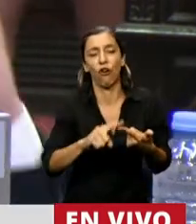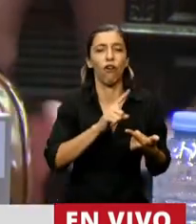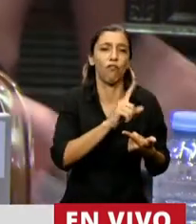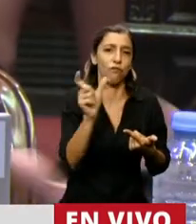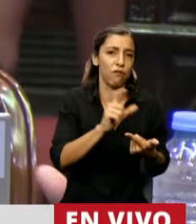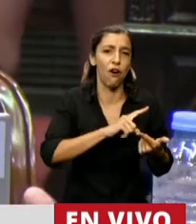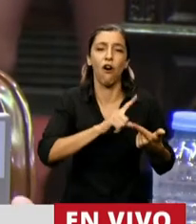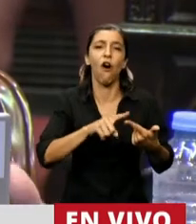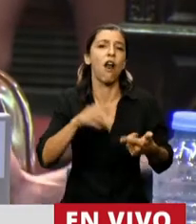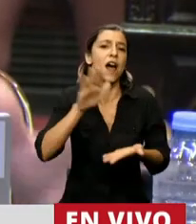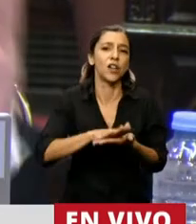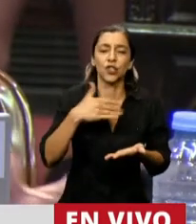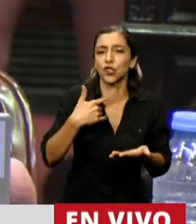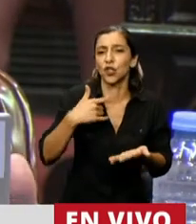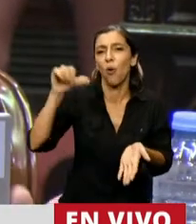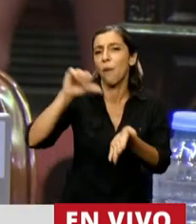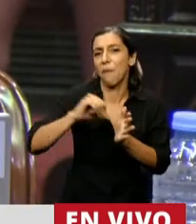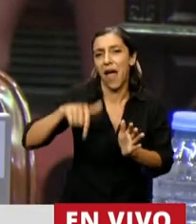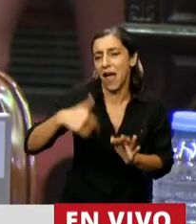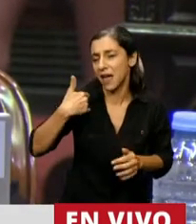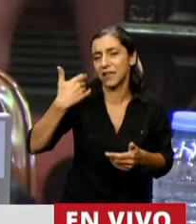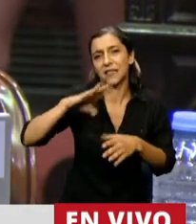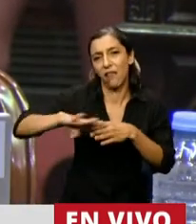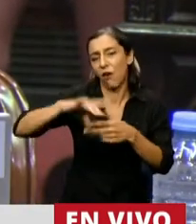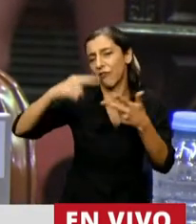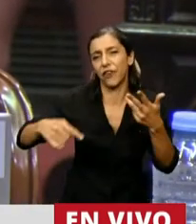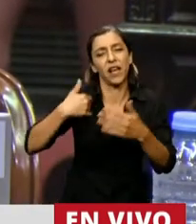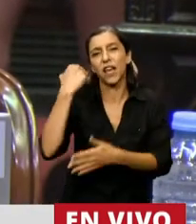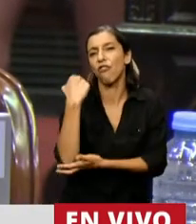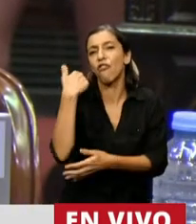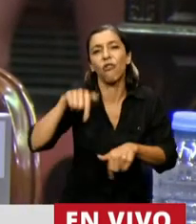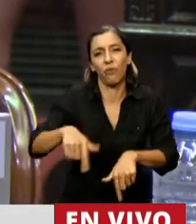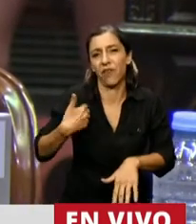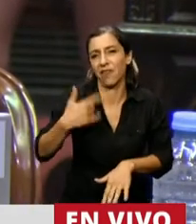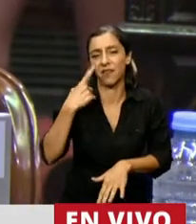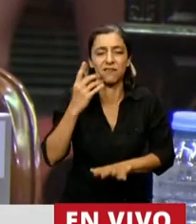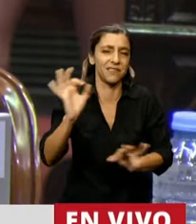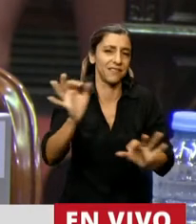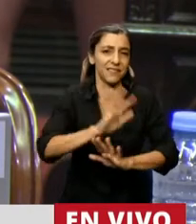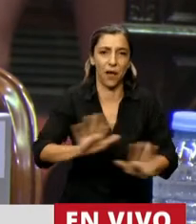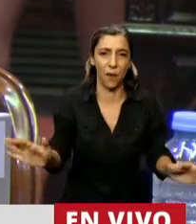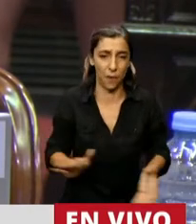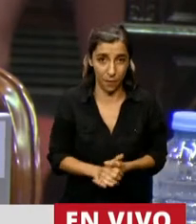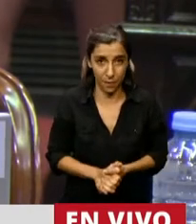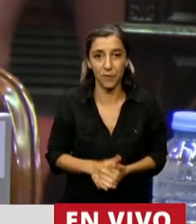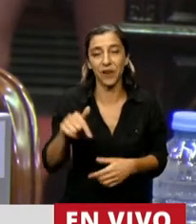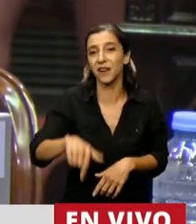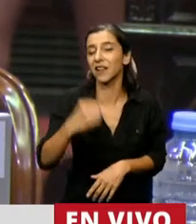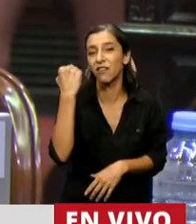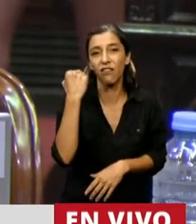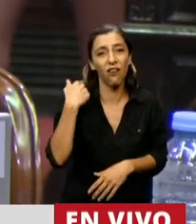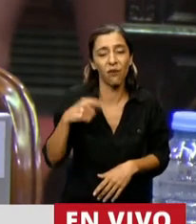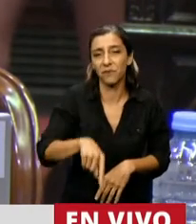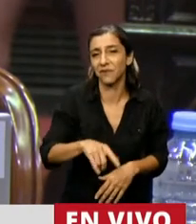emisión todo eso todos esos problemas que tiene nuestra economía una de las recesiones más grandes